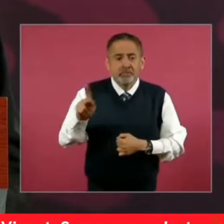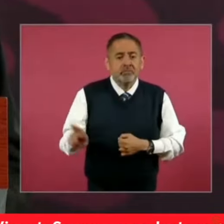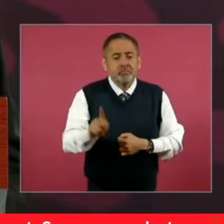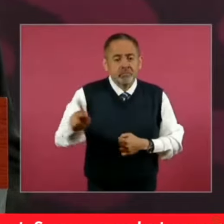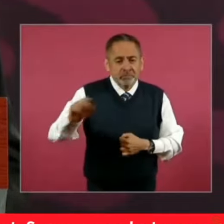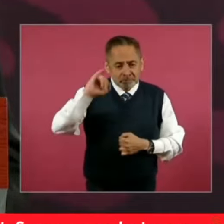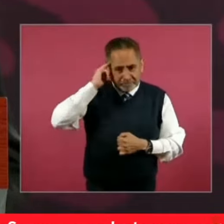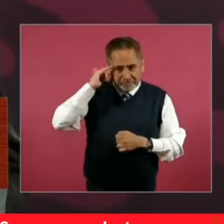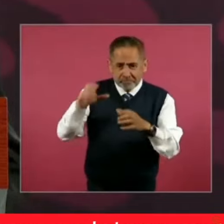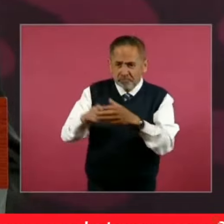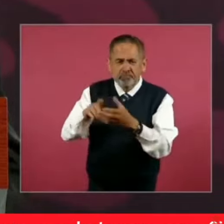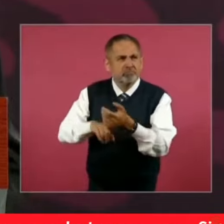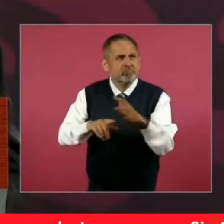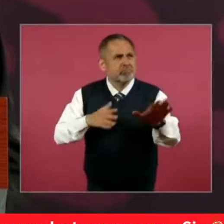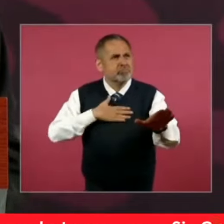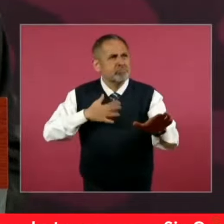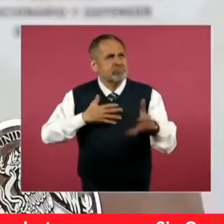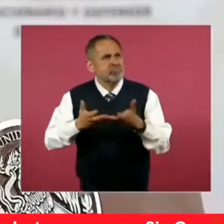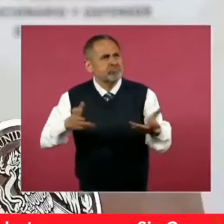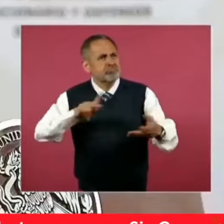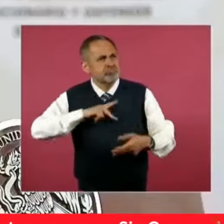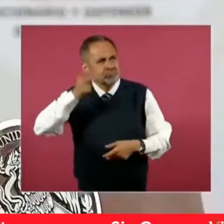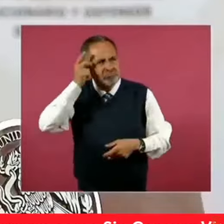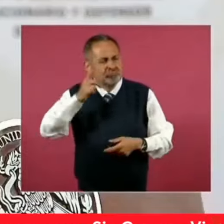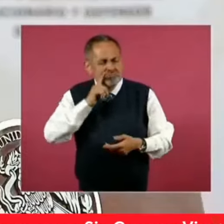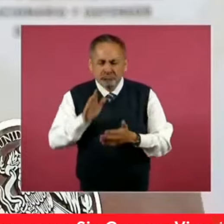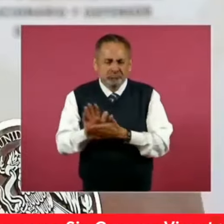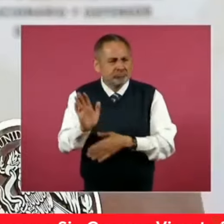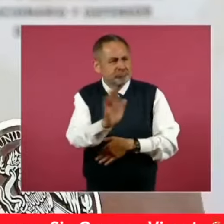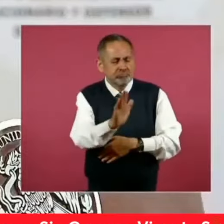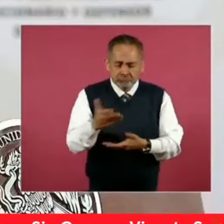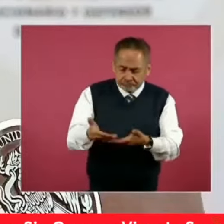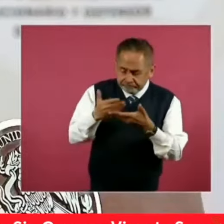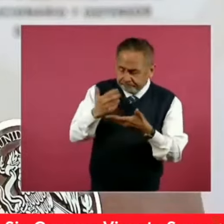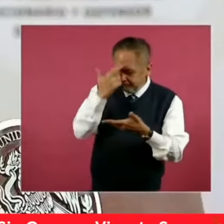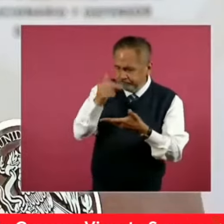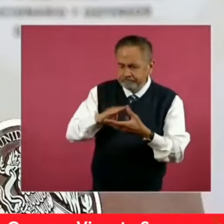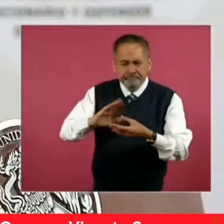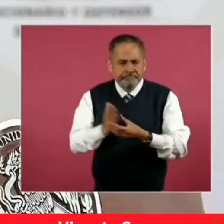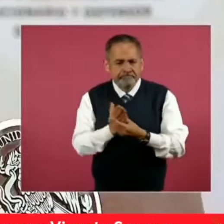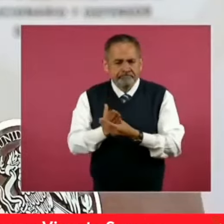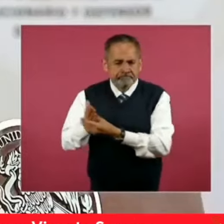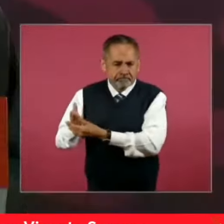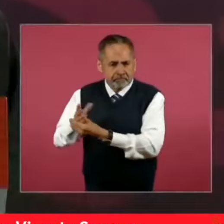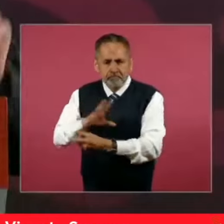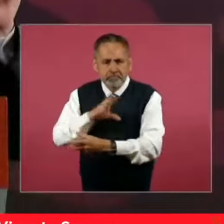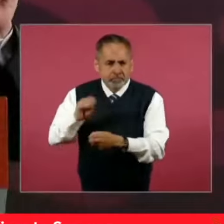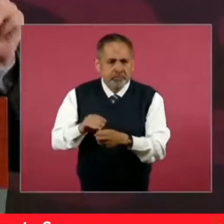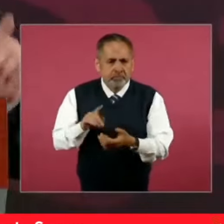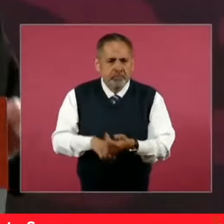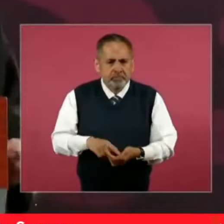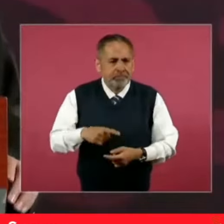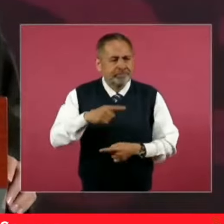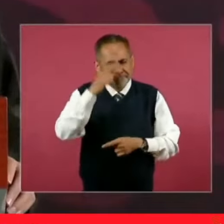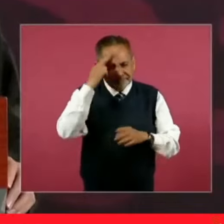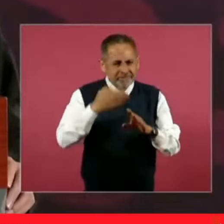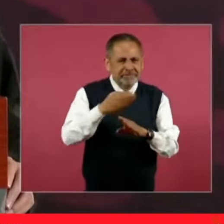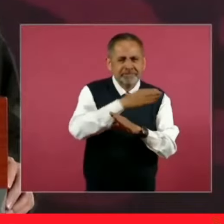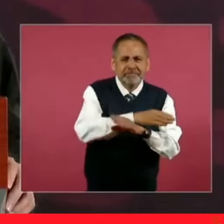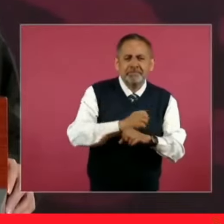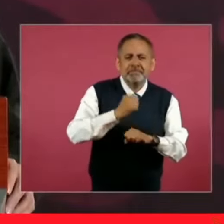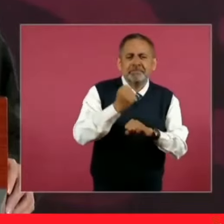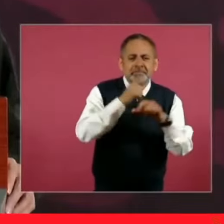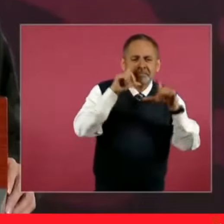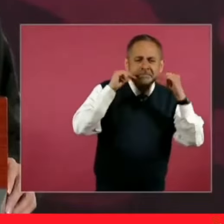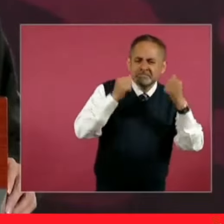que reivindicaban la devolución de sus tierras, de las tierras, montes y aguas, usurpados, como dijo Zapata en el